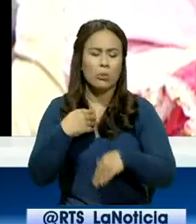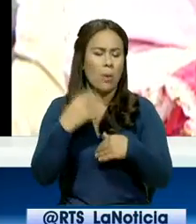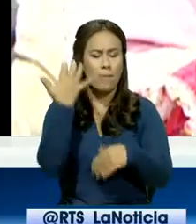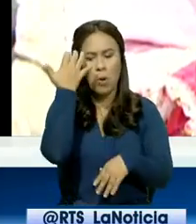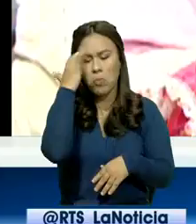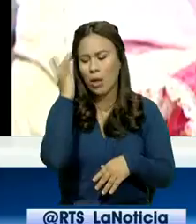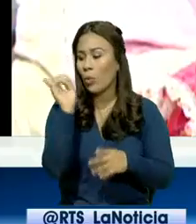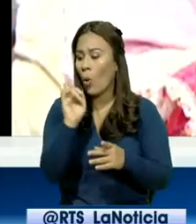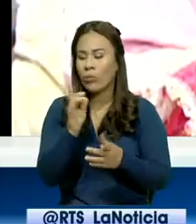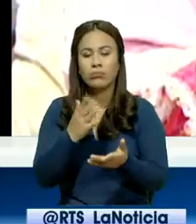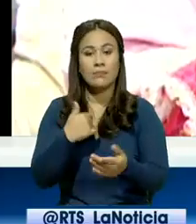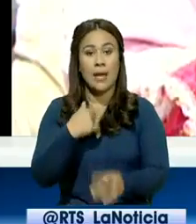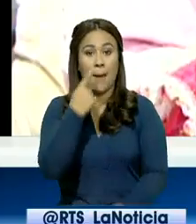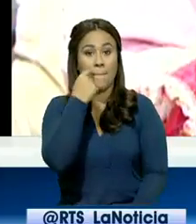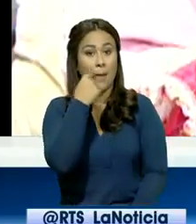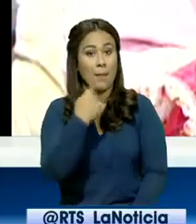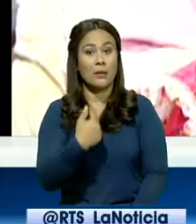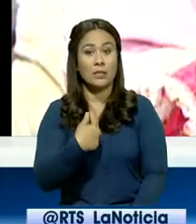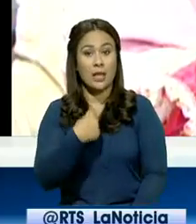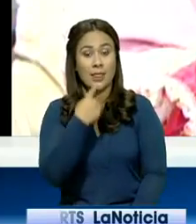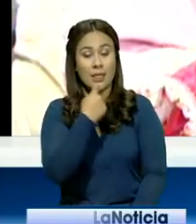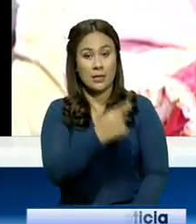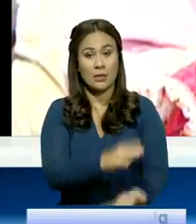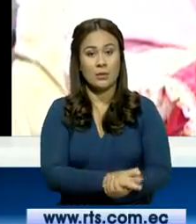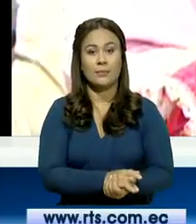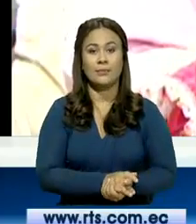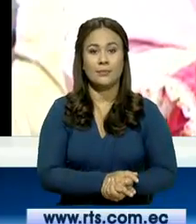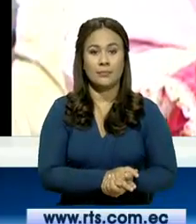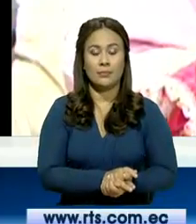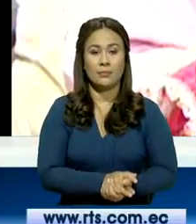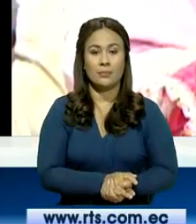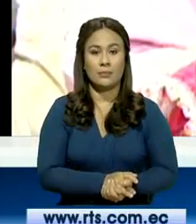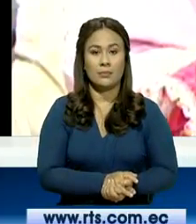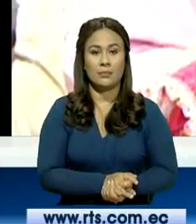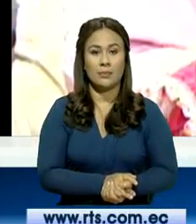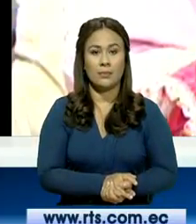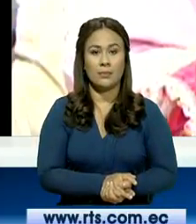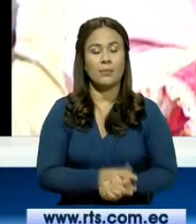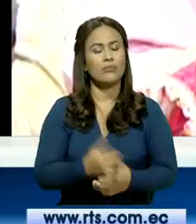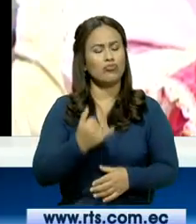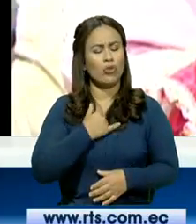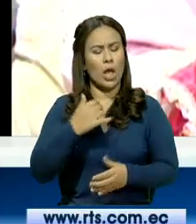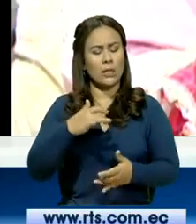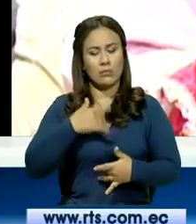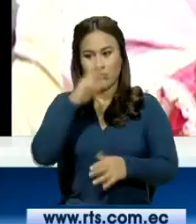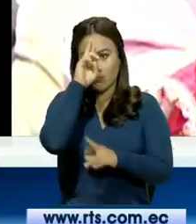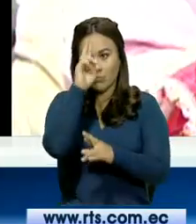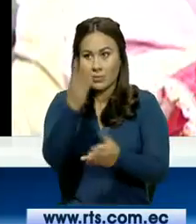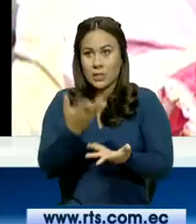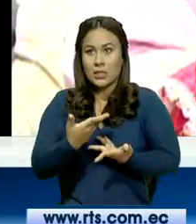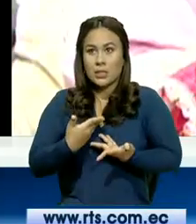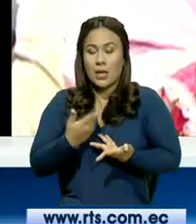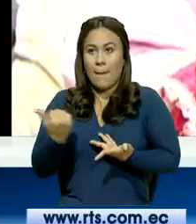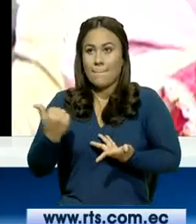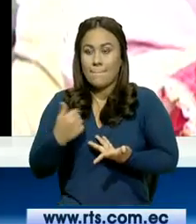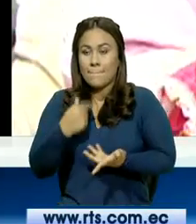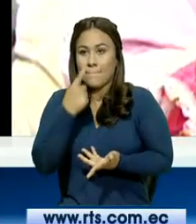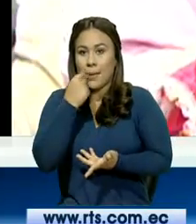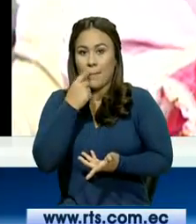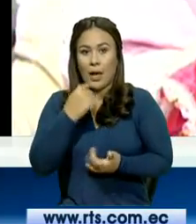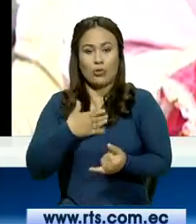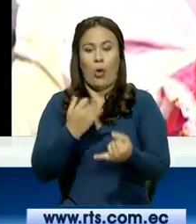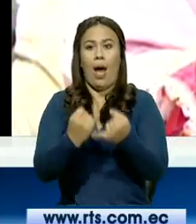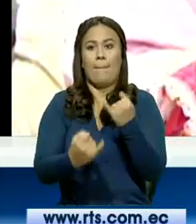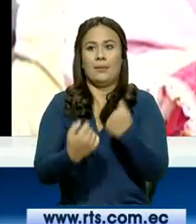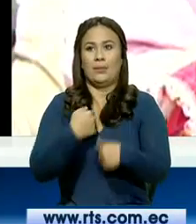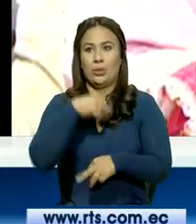de mi padre, yo solamente puedo decir que me siento honrada de llevar su